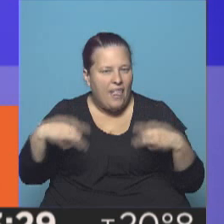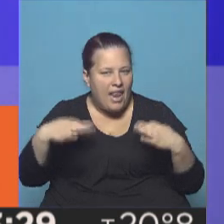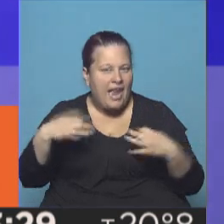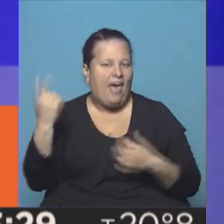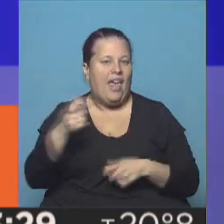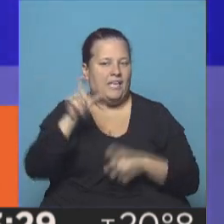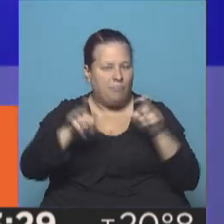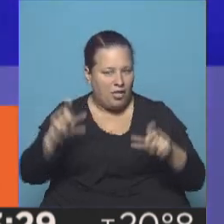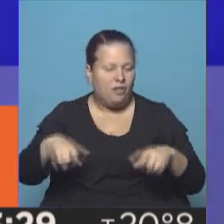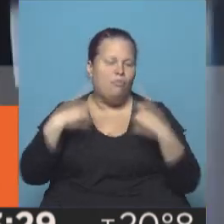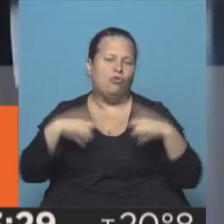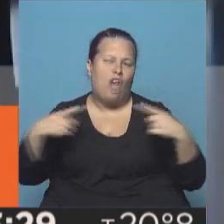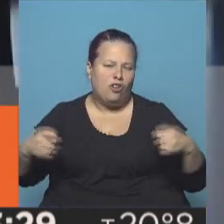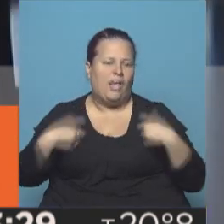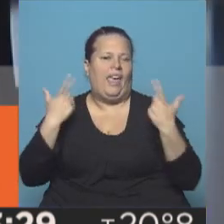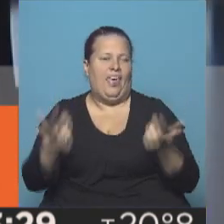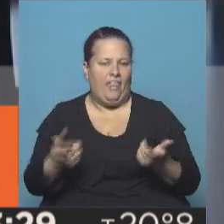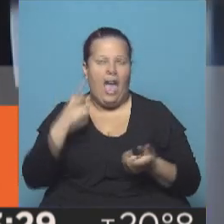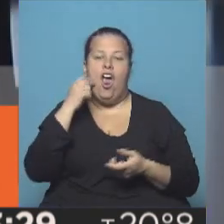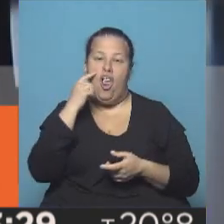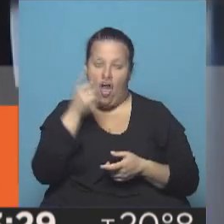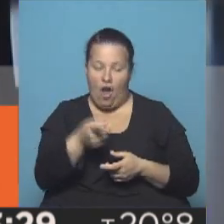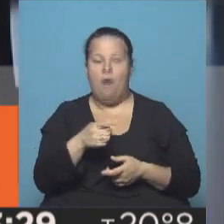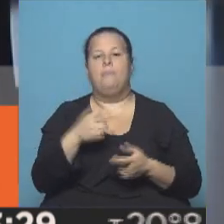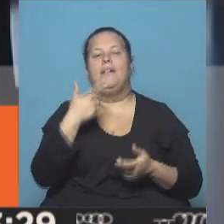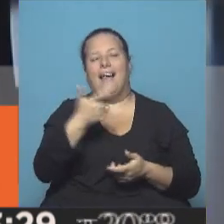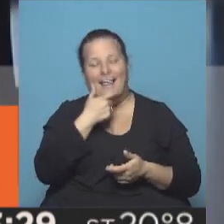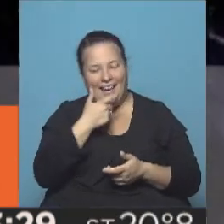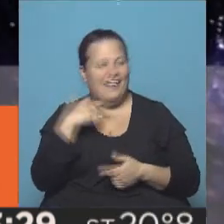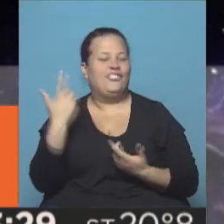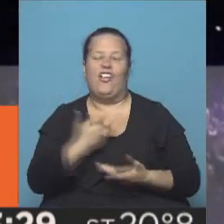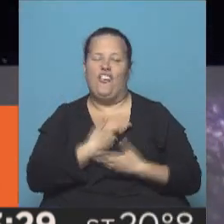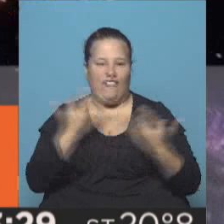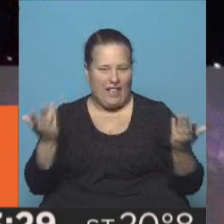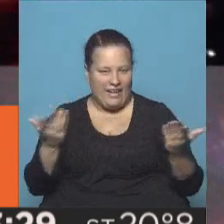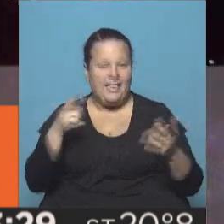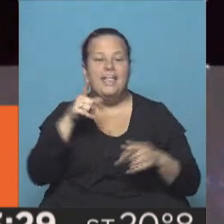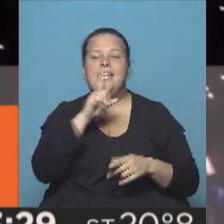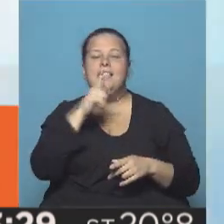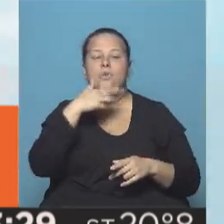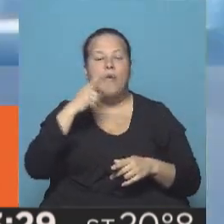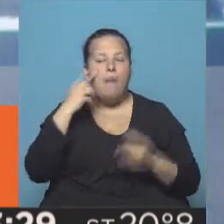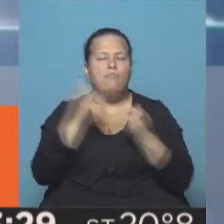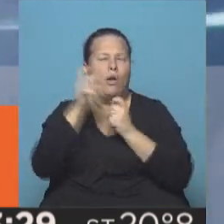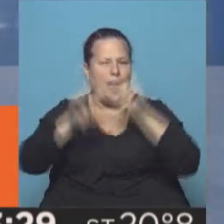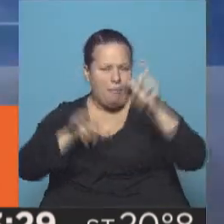la sociedad y tanto que entrega. Indio Solari, ahí está, él se ríe y todos estamos felices. Tsunami, un océano de